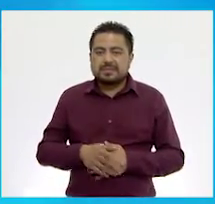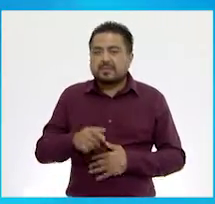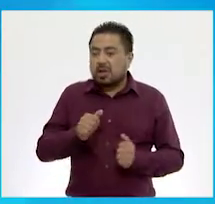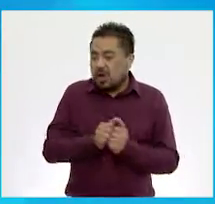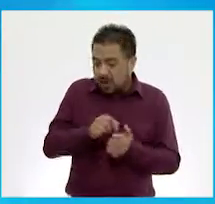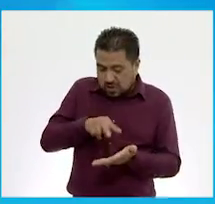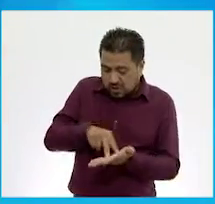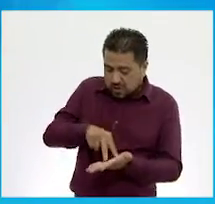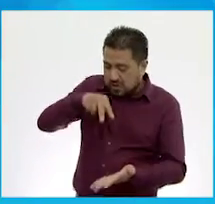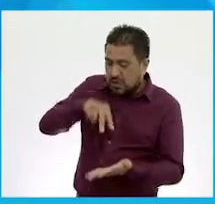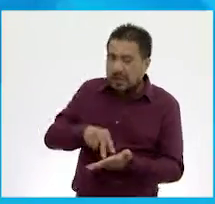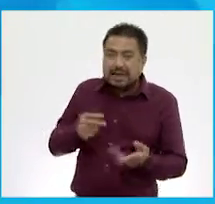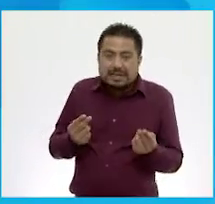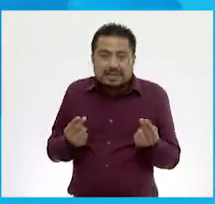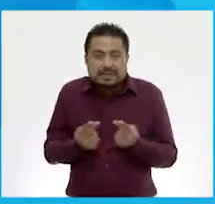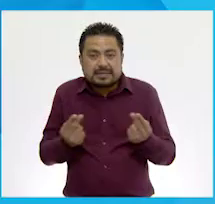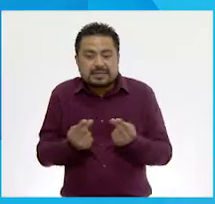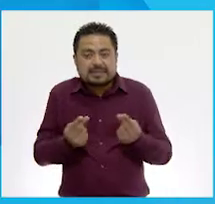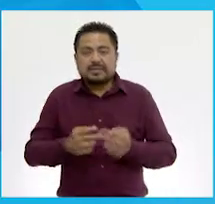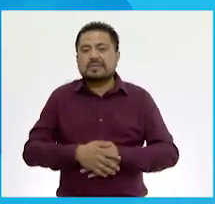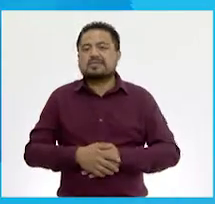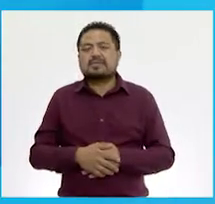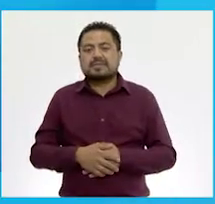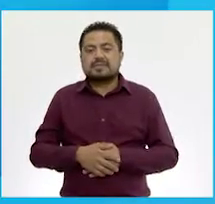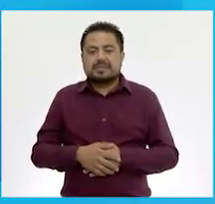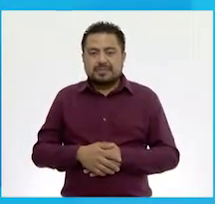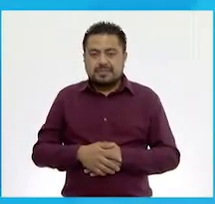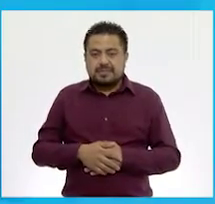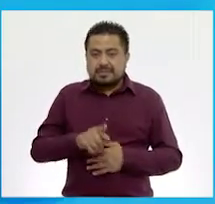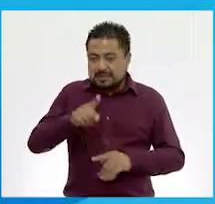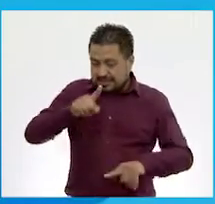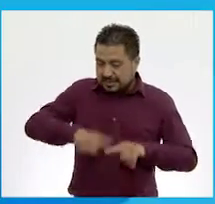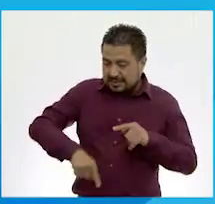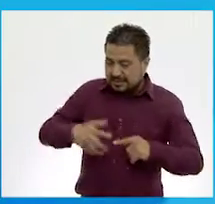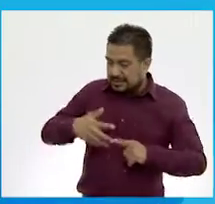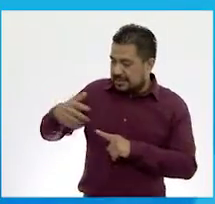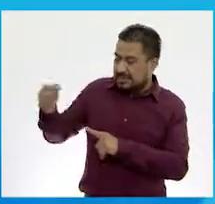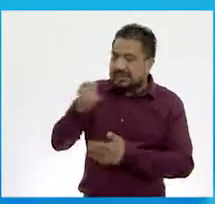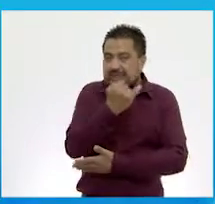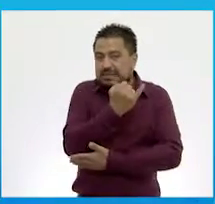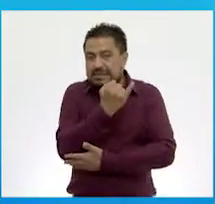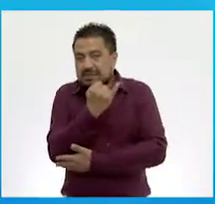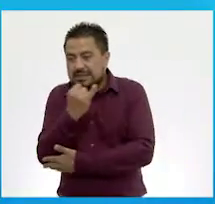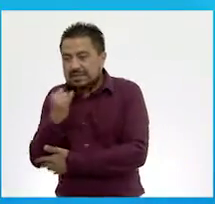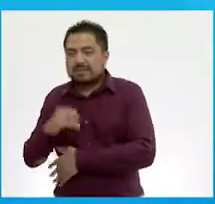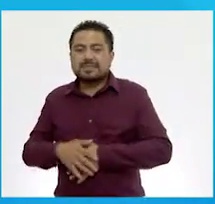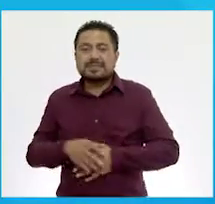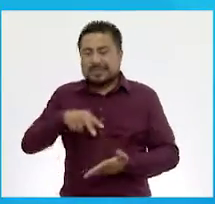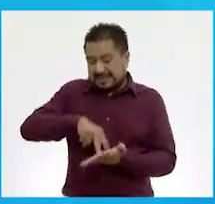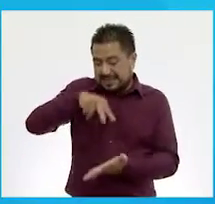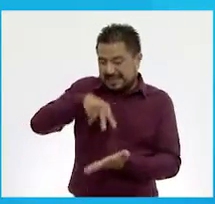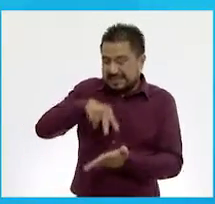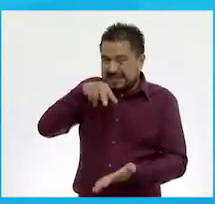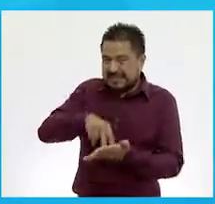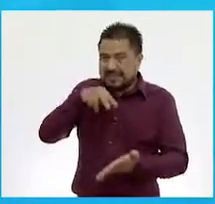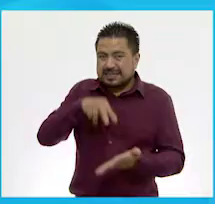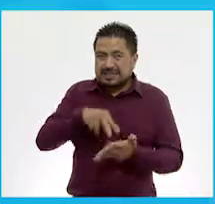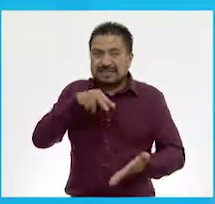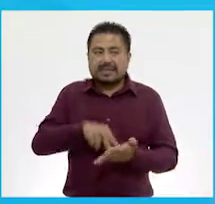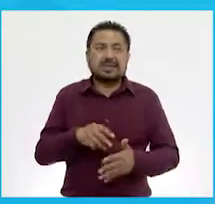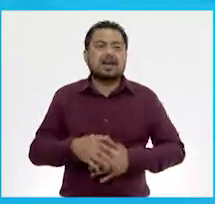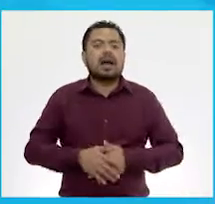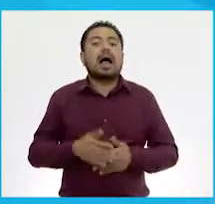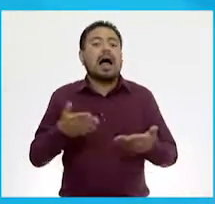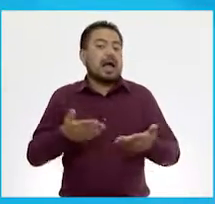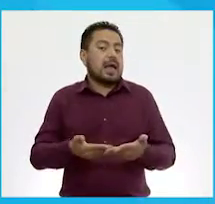Con un brinco necesito. ¡Me saques de este jardín! ¡Y saltamos!